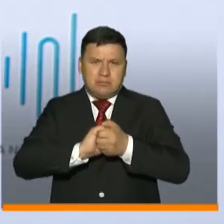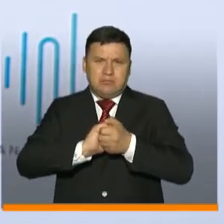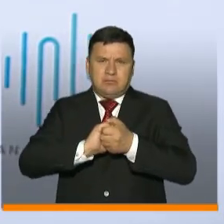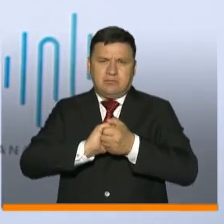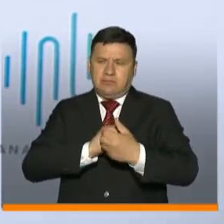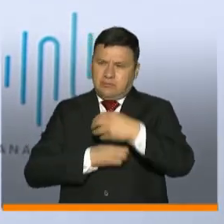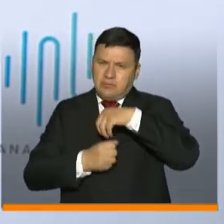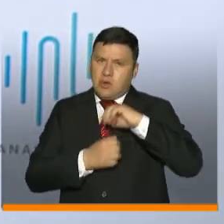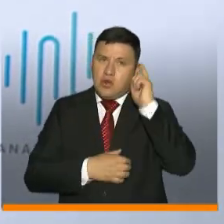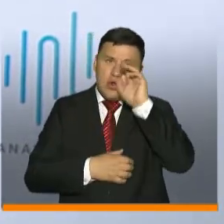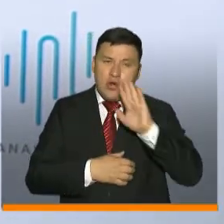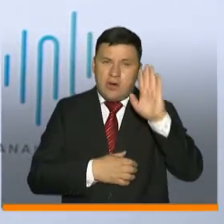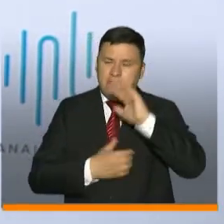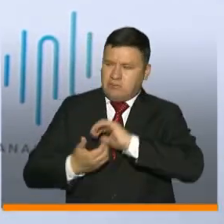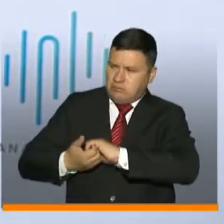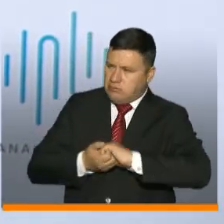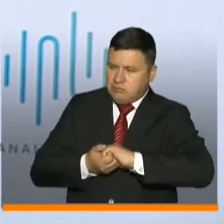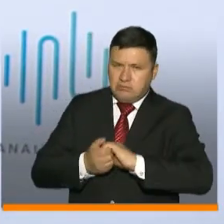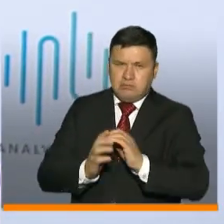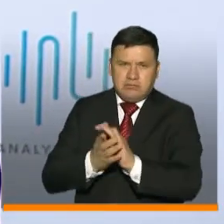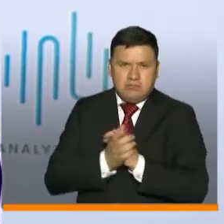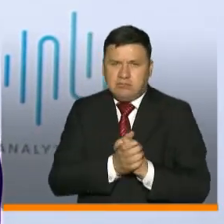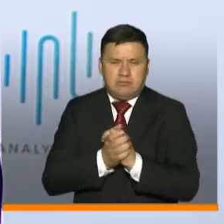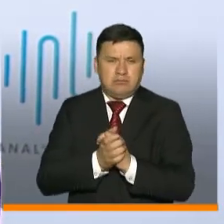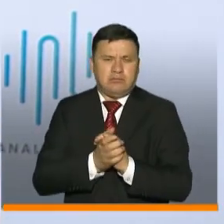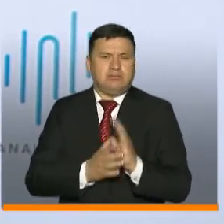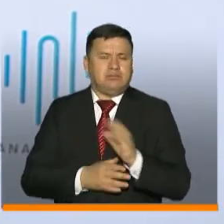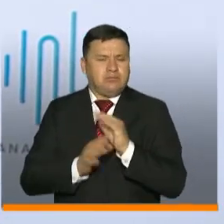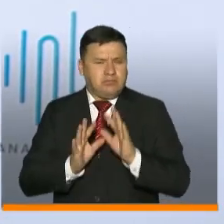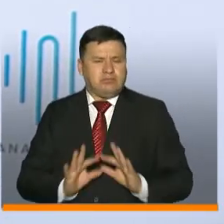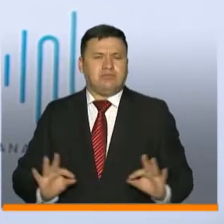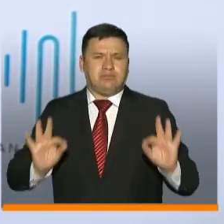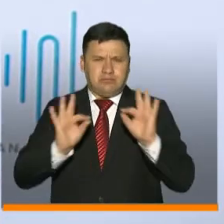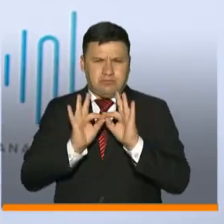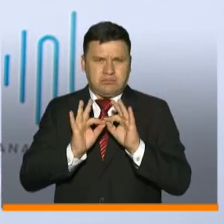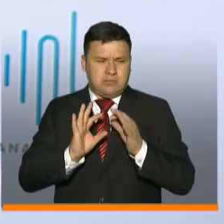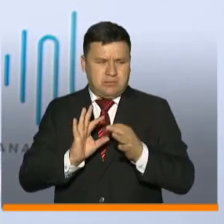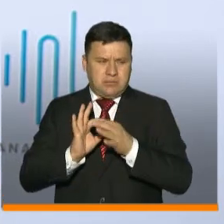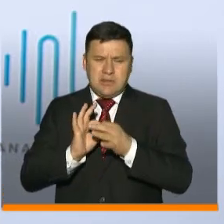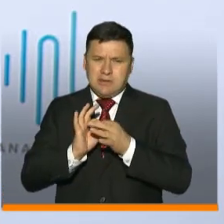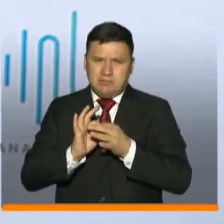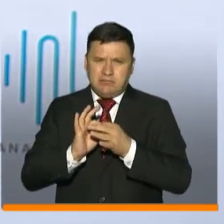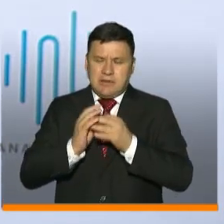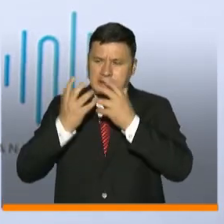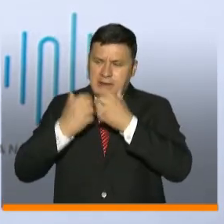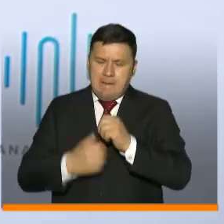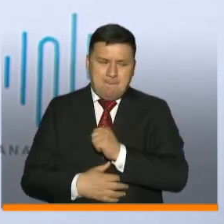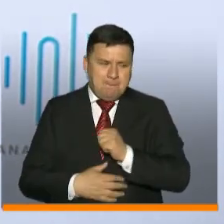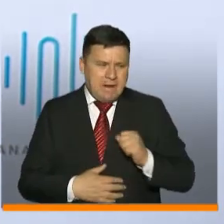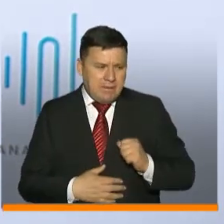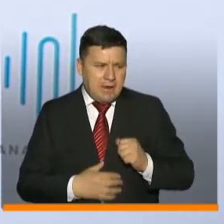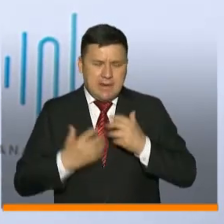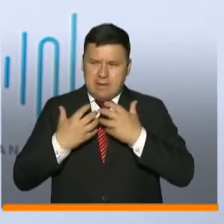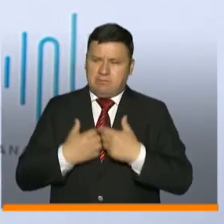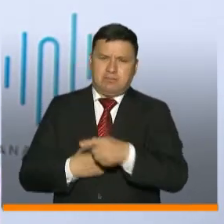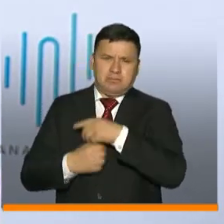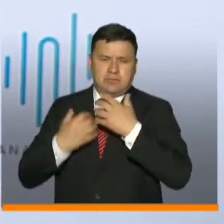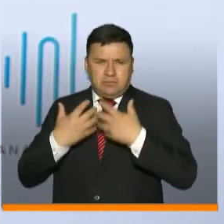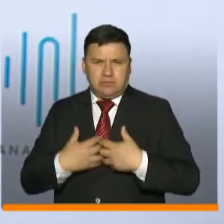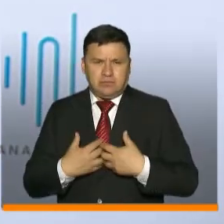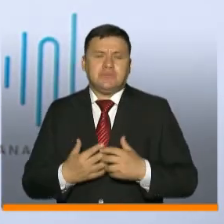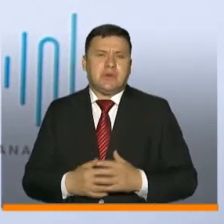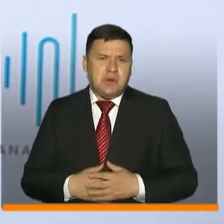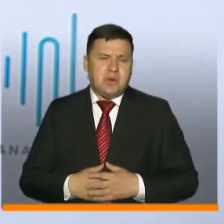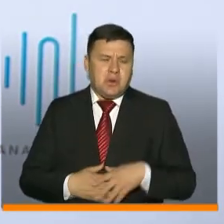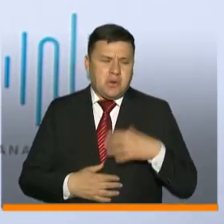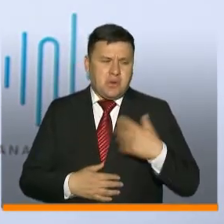nuestros gobernadores, de la mano con importantes alianzas, empresas privadas, empresas que